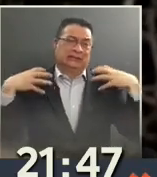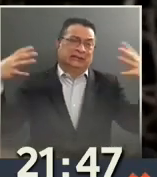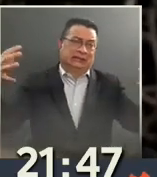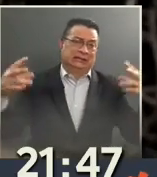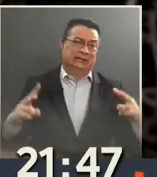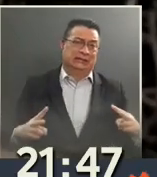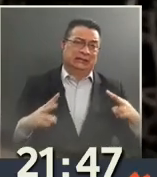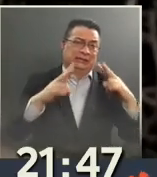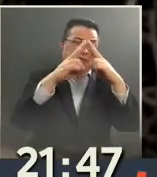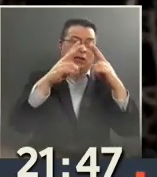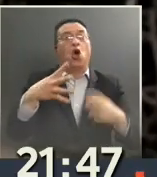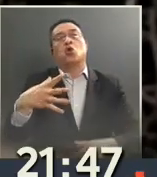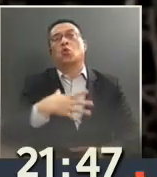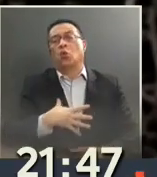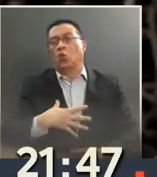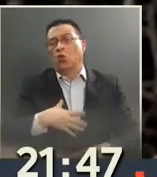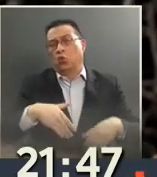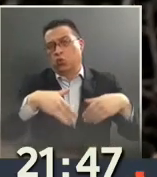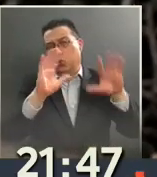da susto, po.